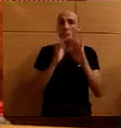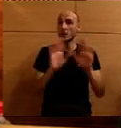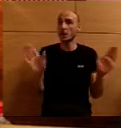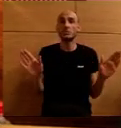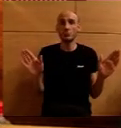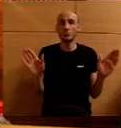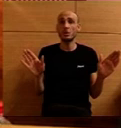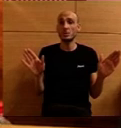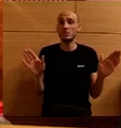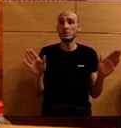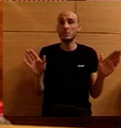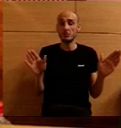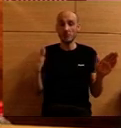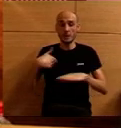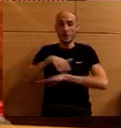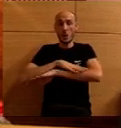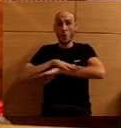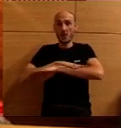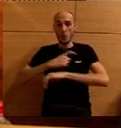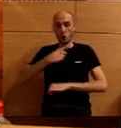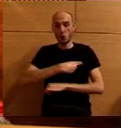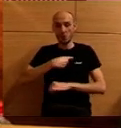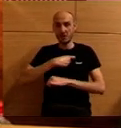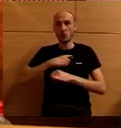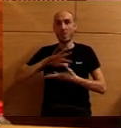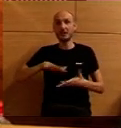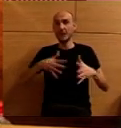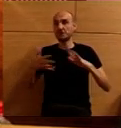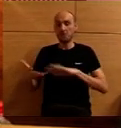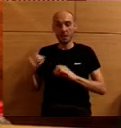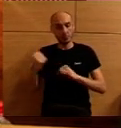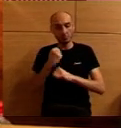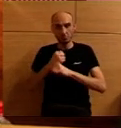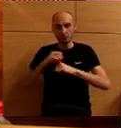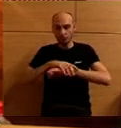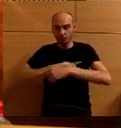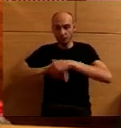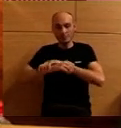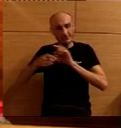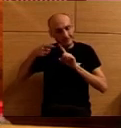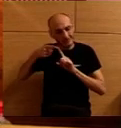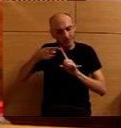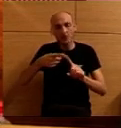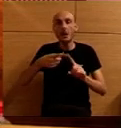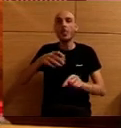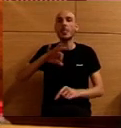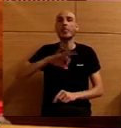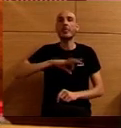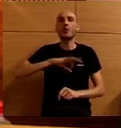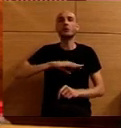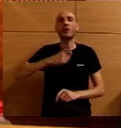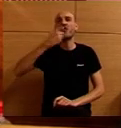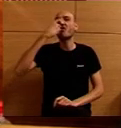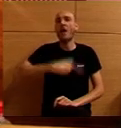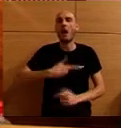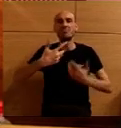corporación y con el trabajo que está haciendo la Comisión de Transformación. Porque estamos velando porque esta diputación sea útil y especialmente